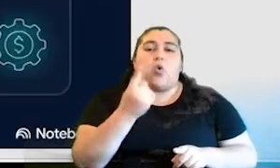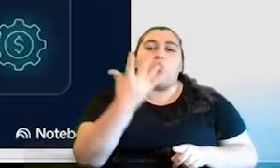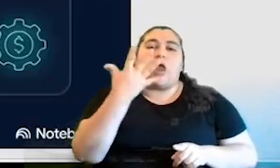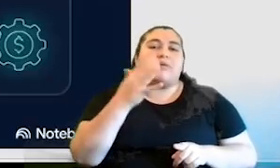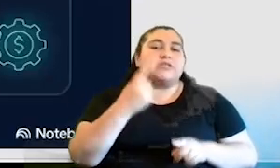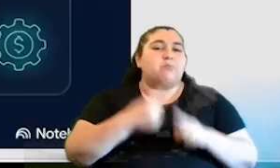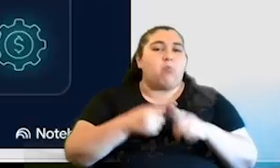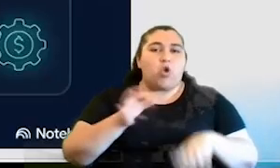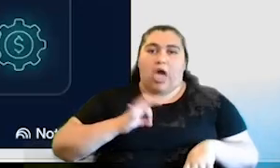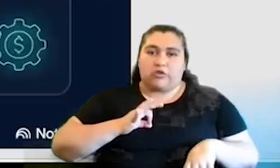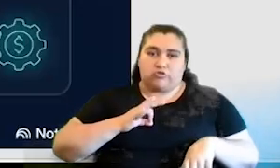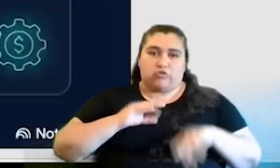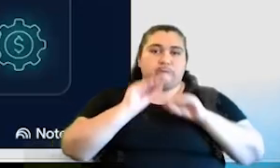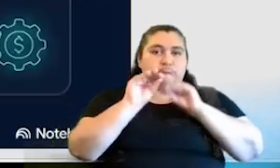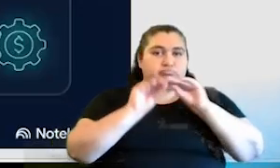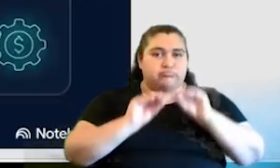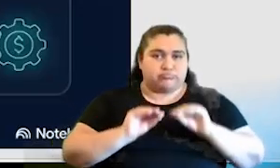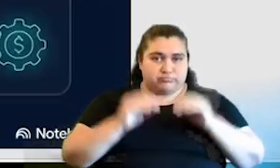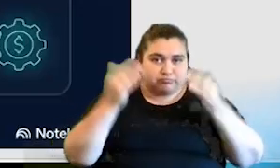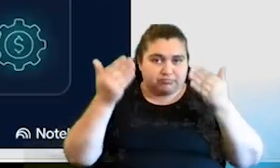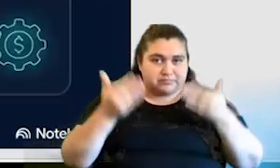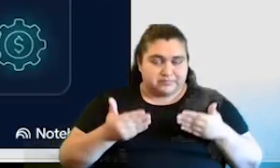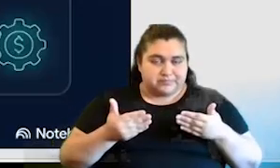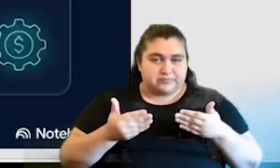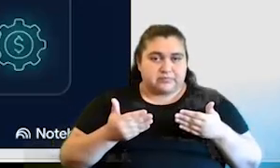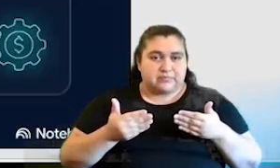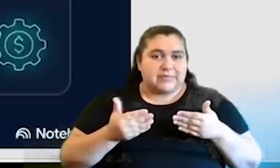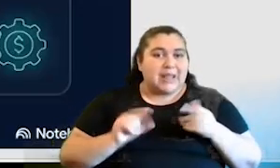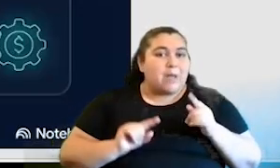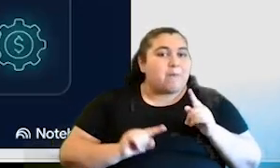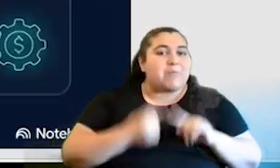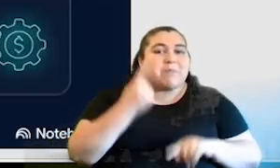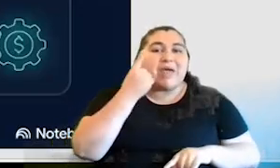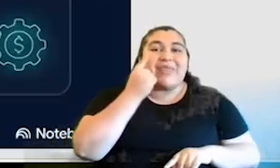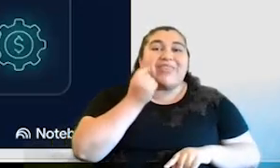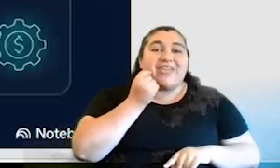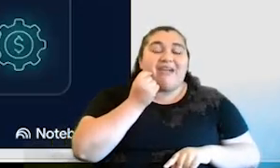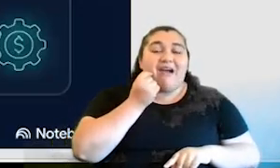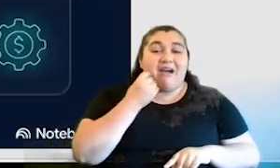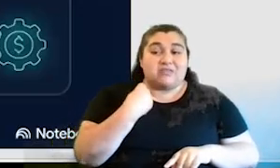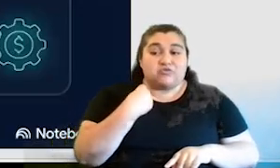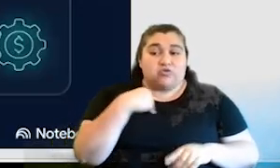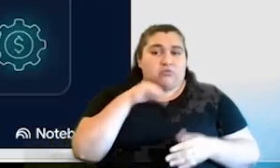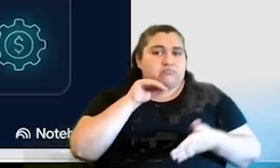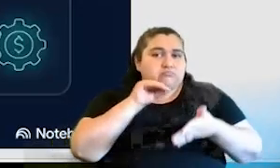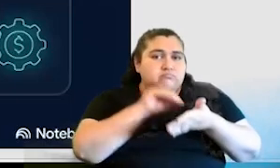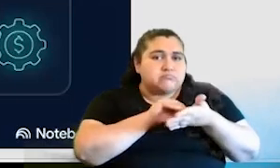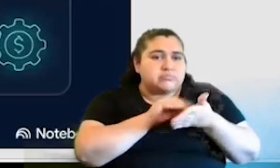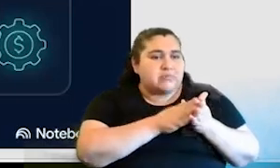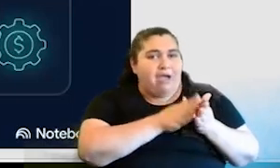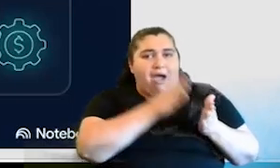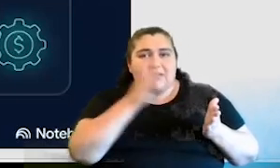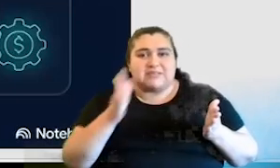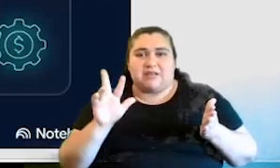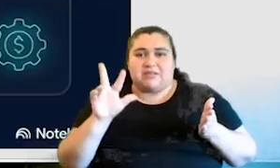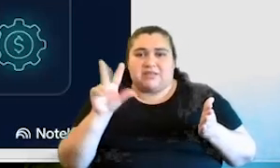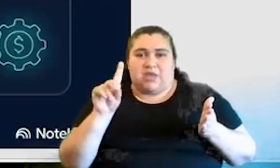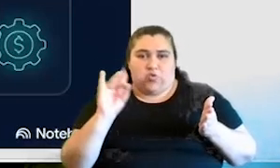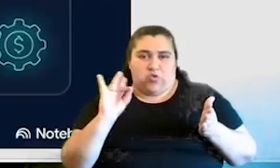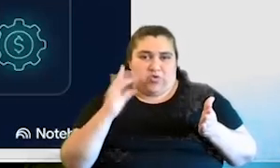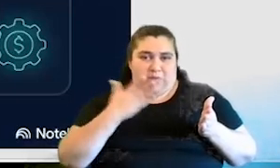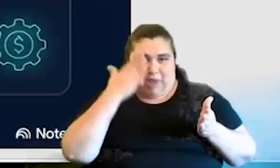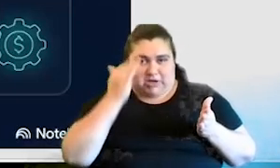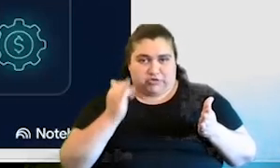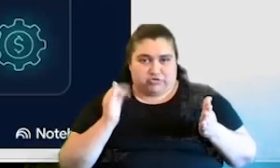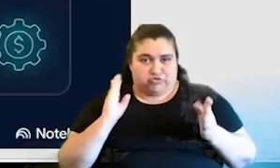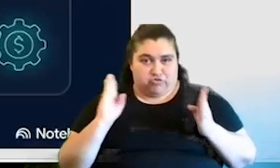año. La ventana que yo tengo es desde el primer día hábil del periodo en el que tengo que deducir hasta el 31 de marzo. Después